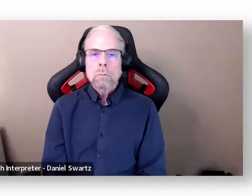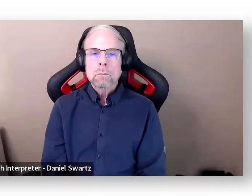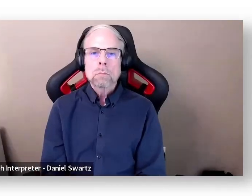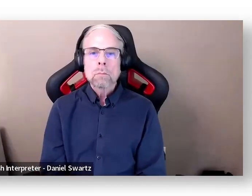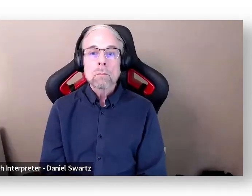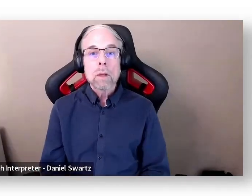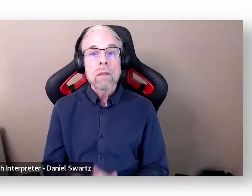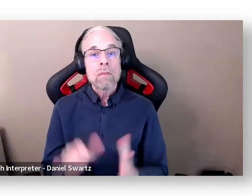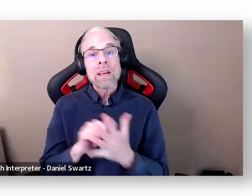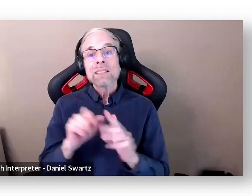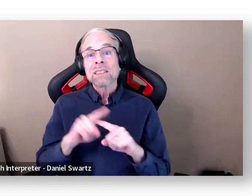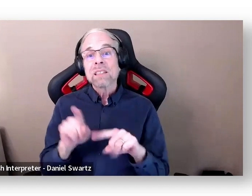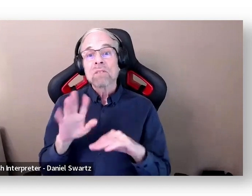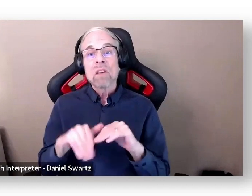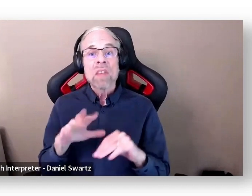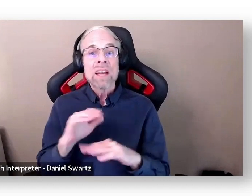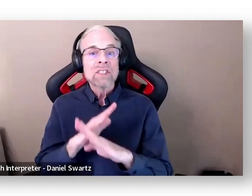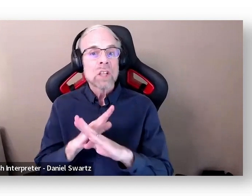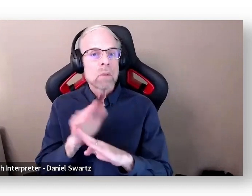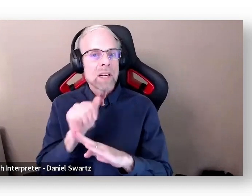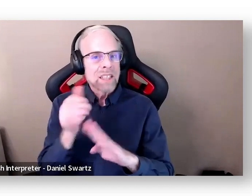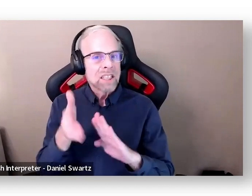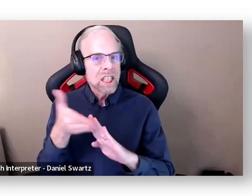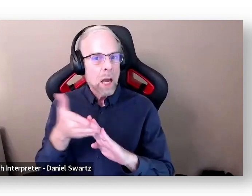de centros de recursos comunitarios.